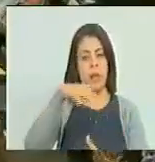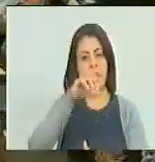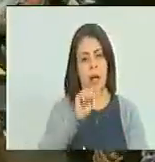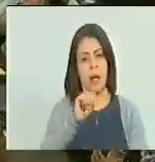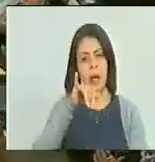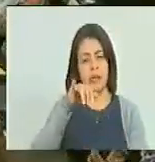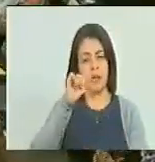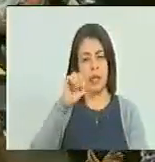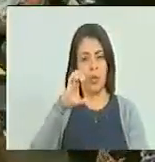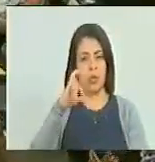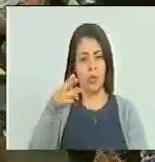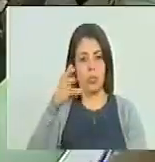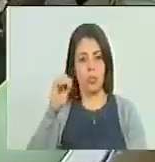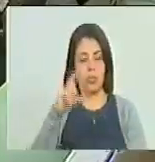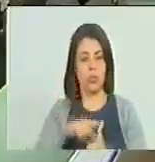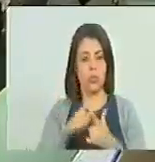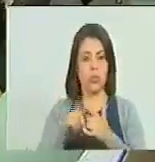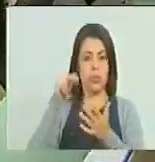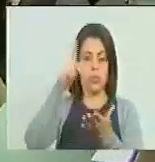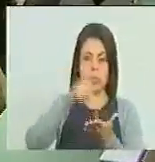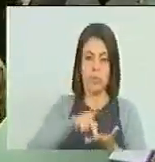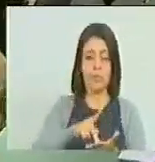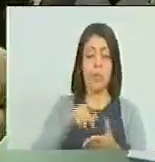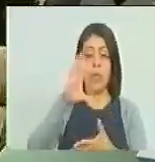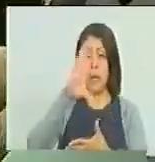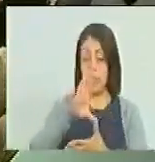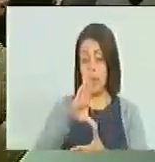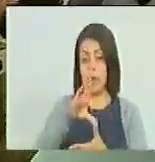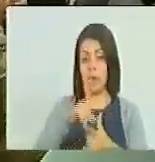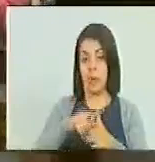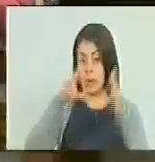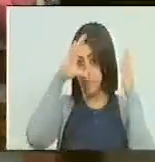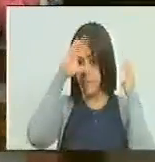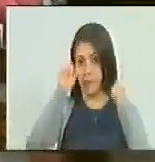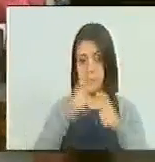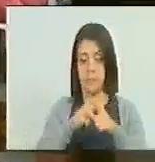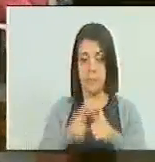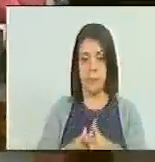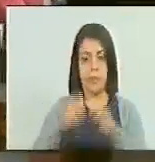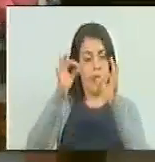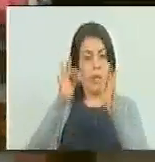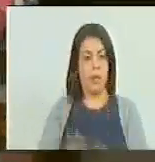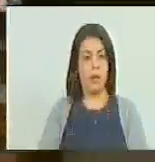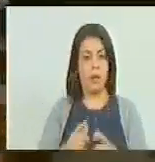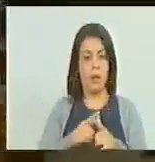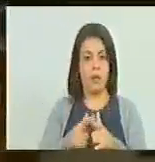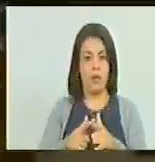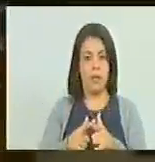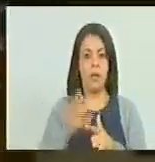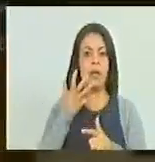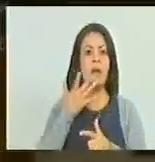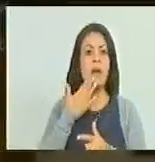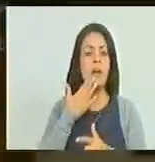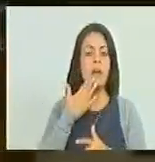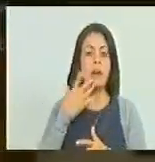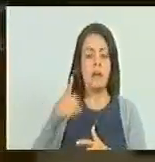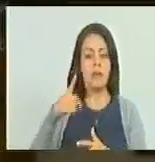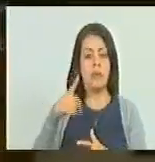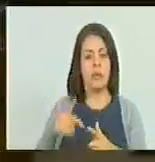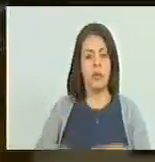mariscal de Ayacucho, el Abel de América, el diplomático, el justo, el ejemplo de